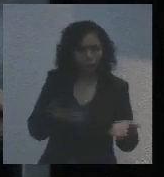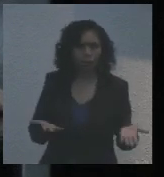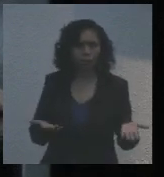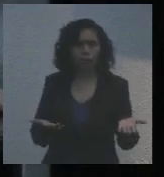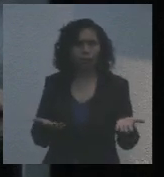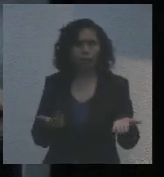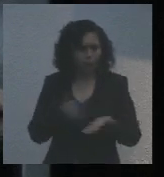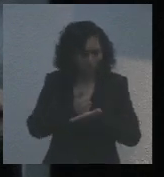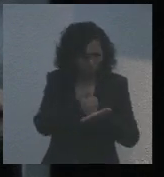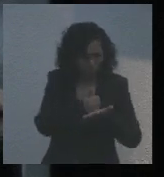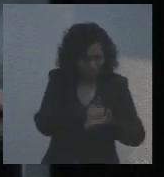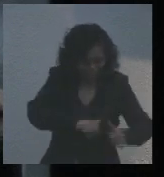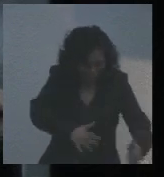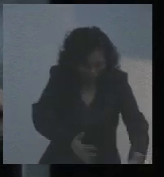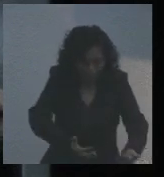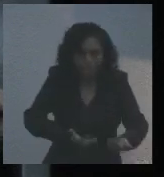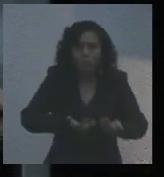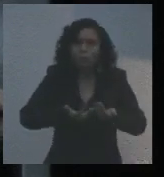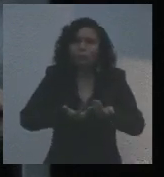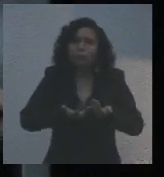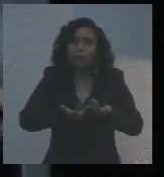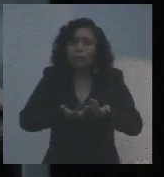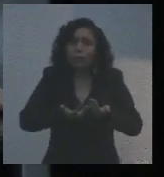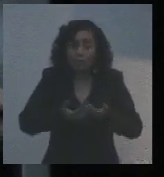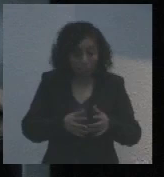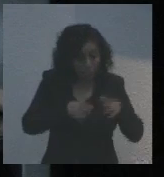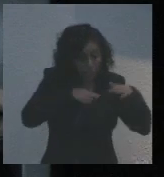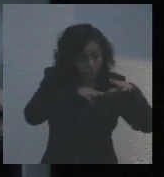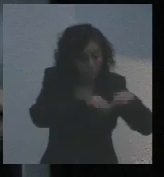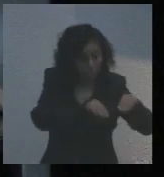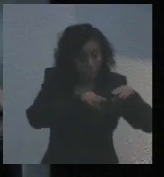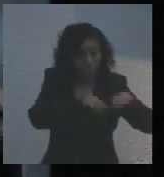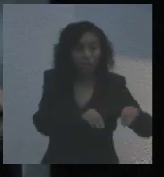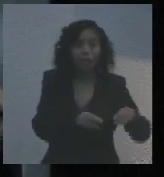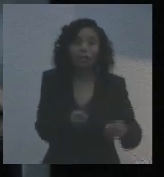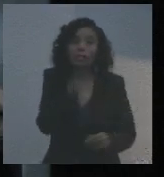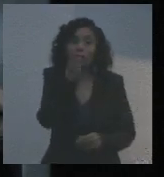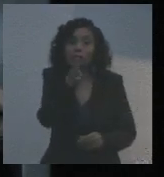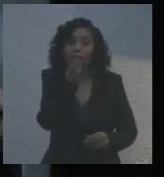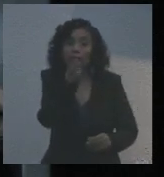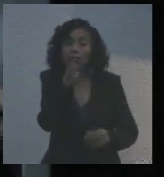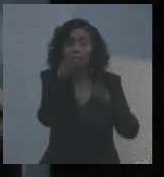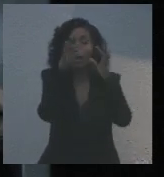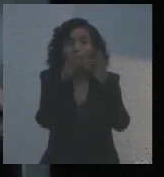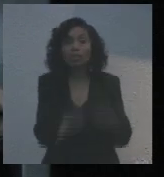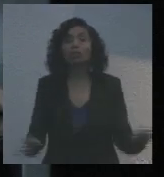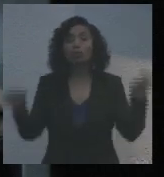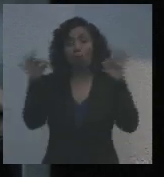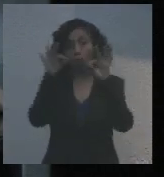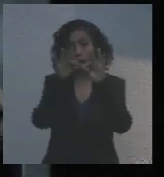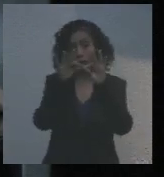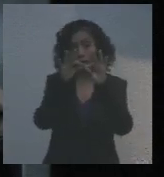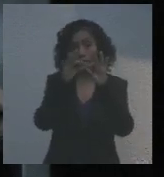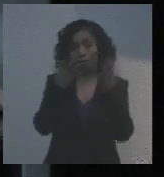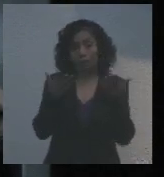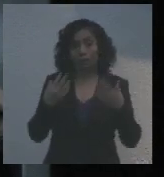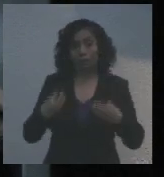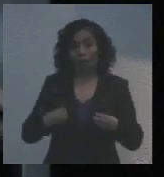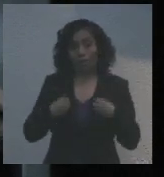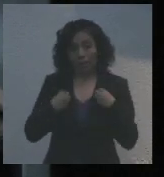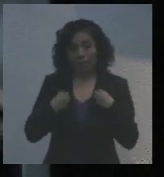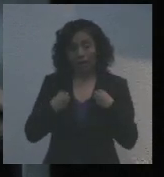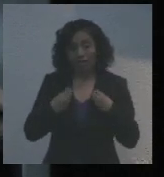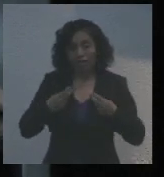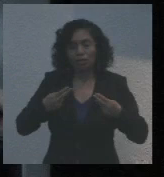apoyarlas sostenerlas e instruirlos cumbre de la vida el